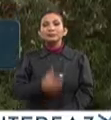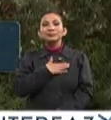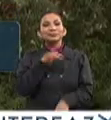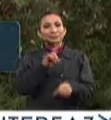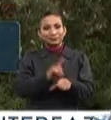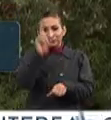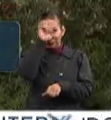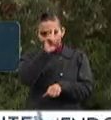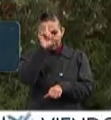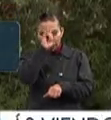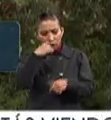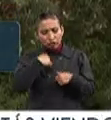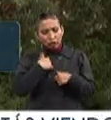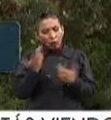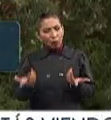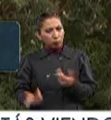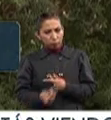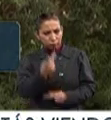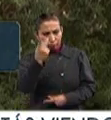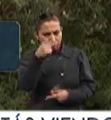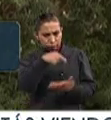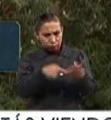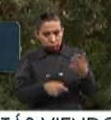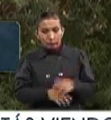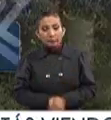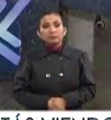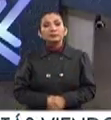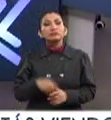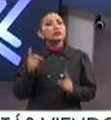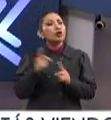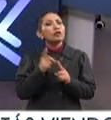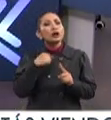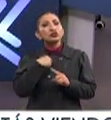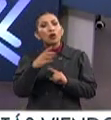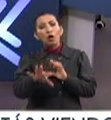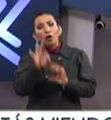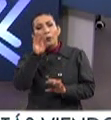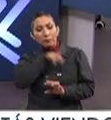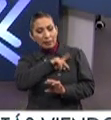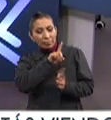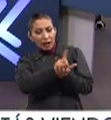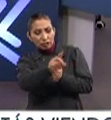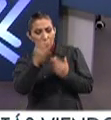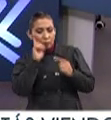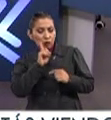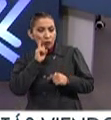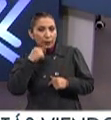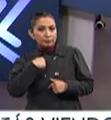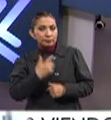Buenos días, consejero. Yo tengo las siguientes preguntas. ¿Dónde puedo consultar mis derechos como mujer?